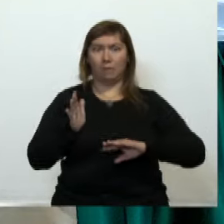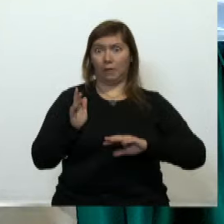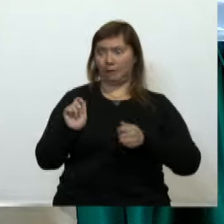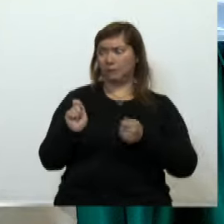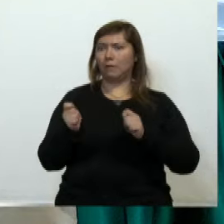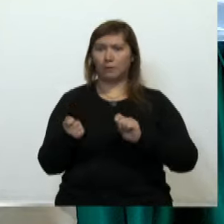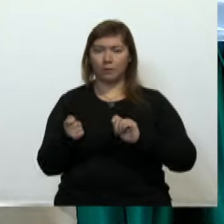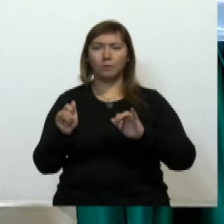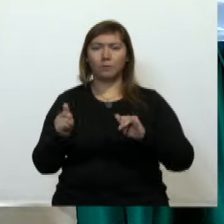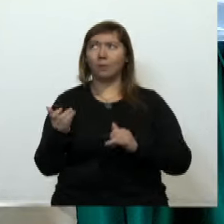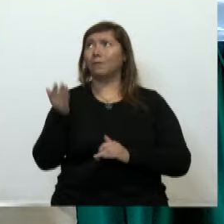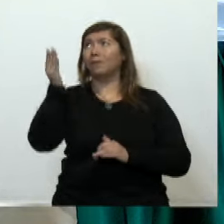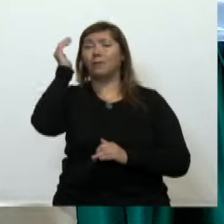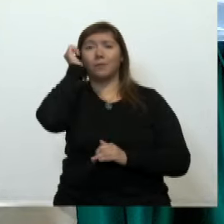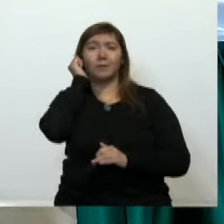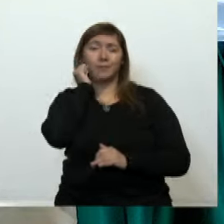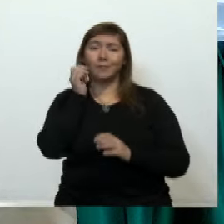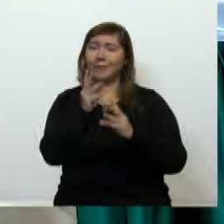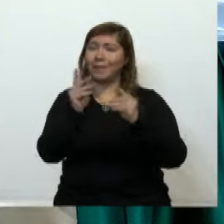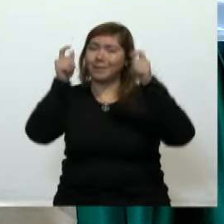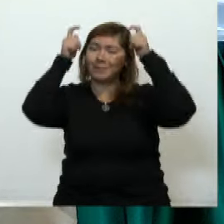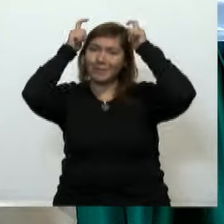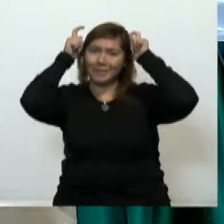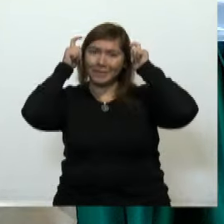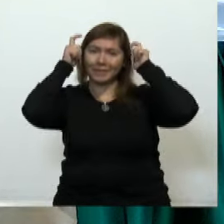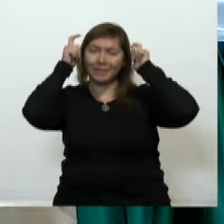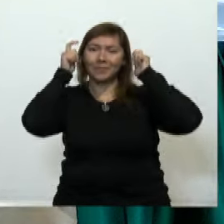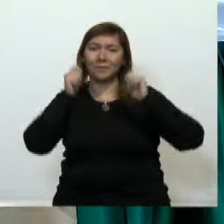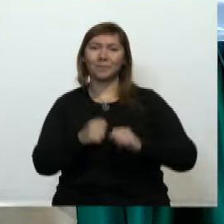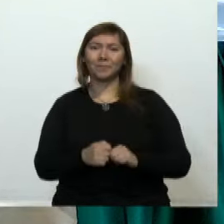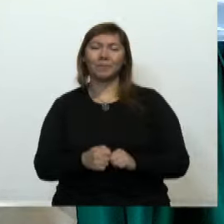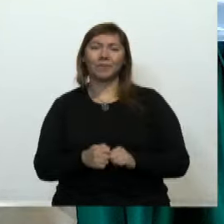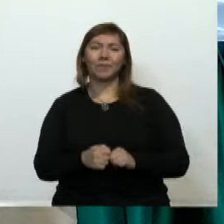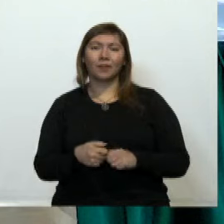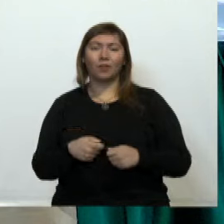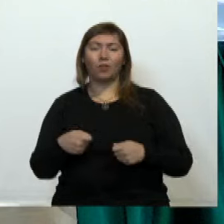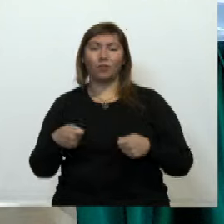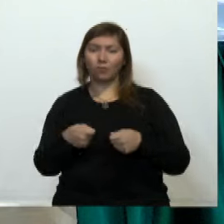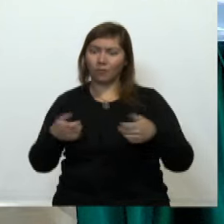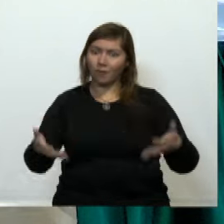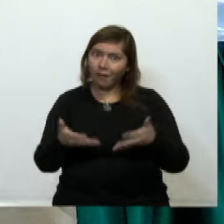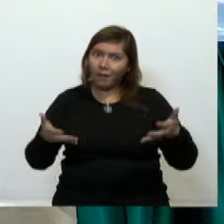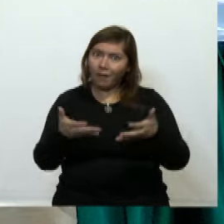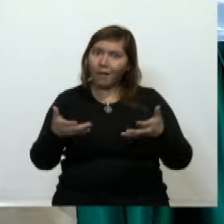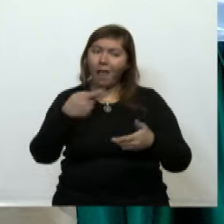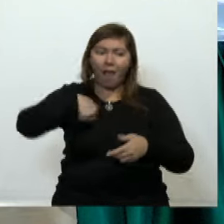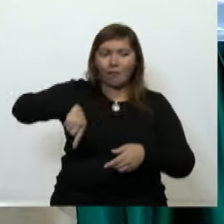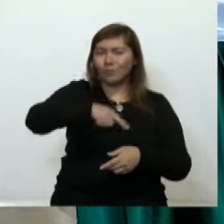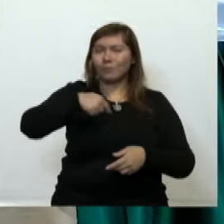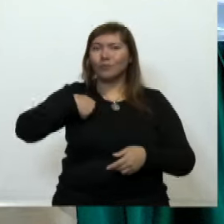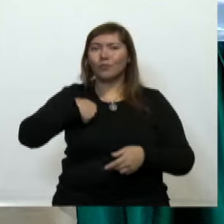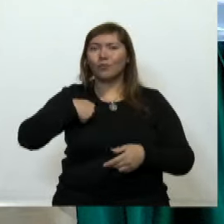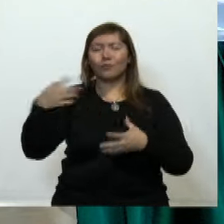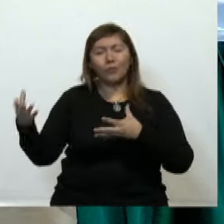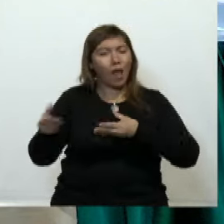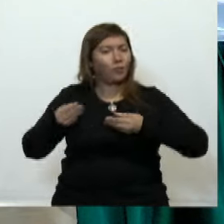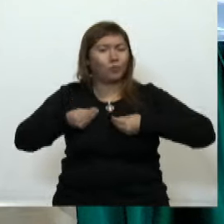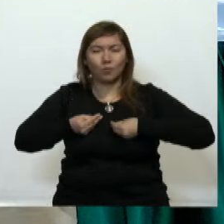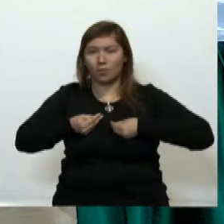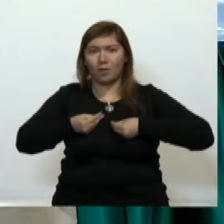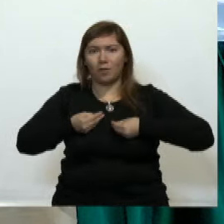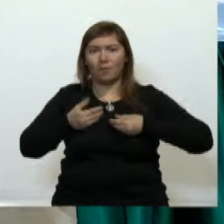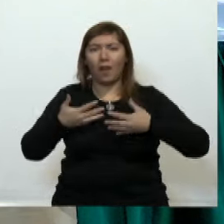Pidámosle al Señor hoy que el Espíritu Santo nos dé un sacudón fuerte y nos animemos a andar livianos de equipaje como aquellos